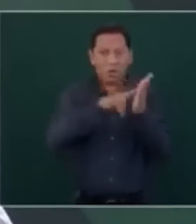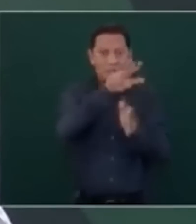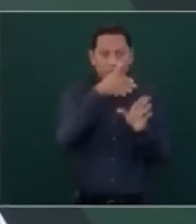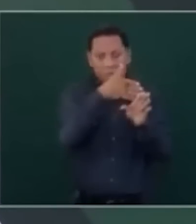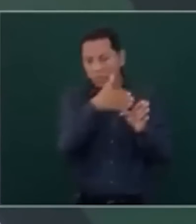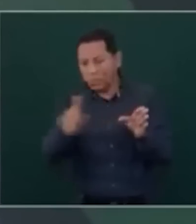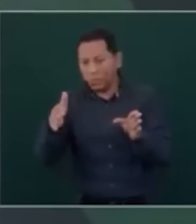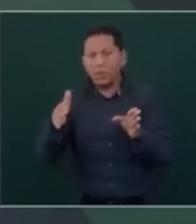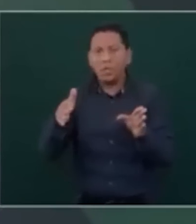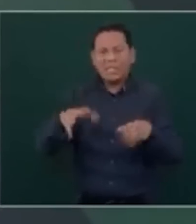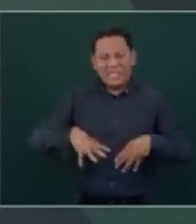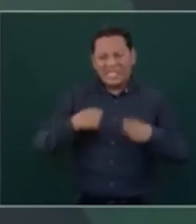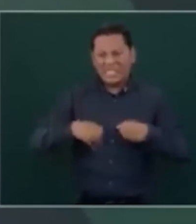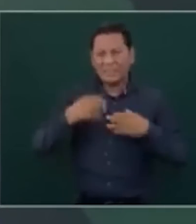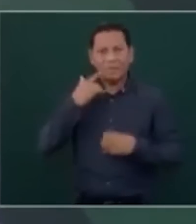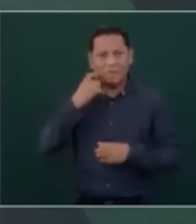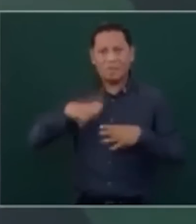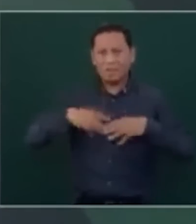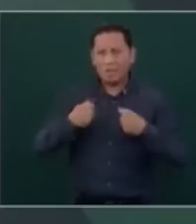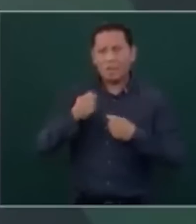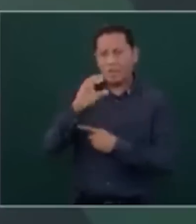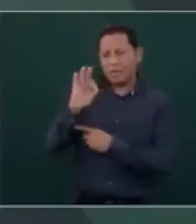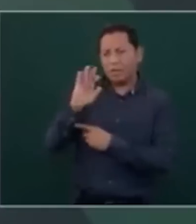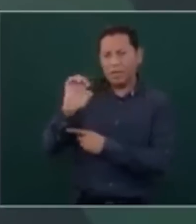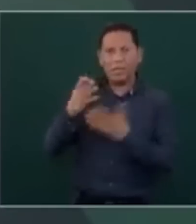de Electricidad. Si no,